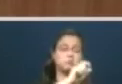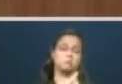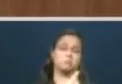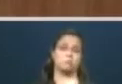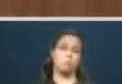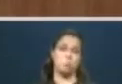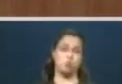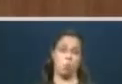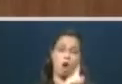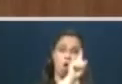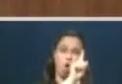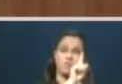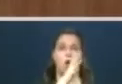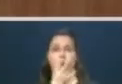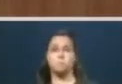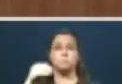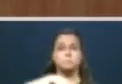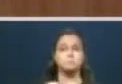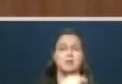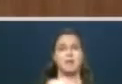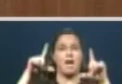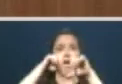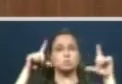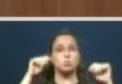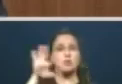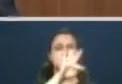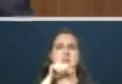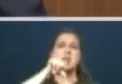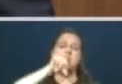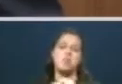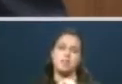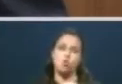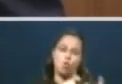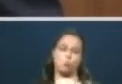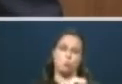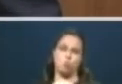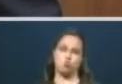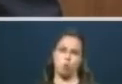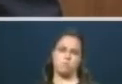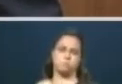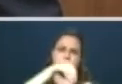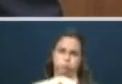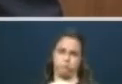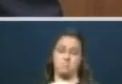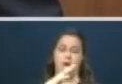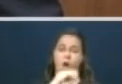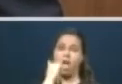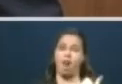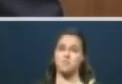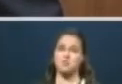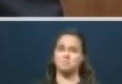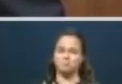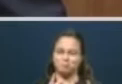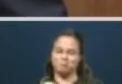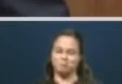ha supuesto la incorporación a la misma de asturias y la región centro de portugal se alcanza así una mayor masa